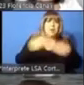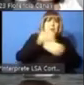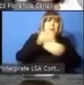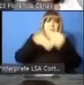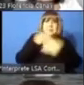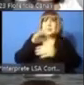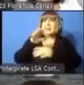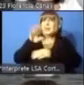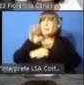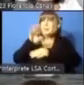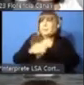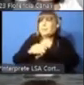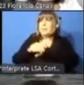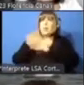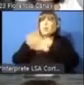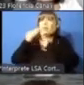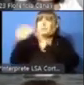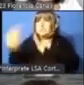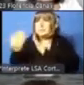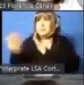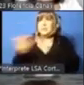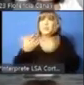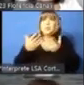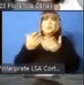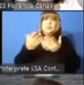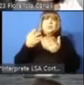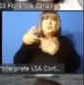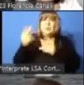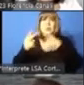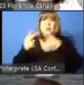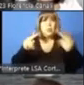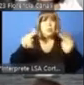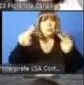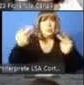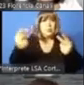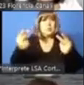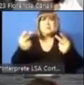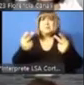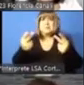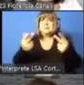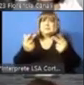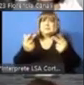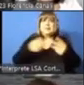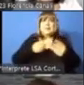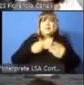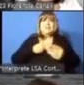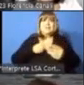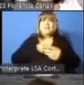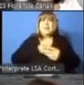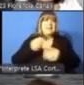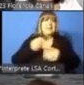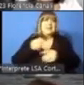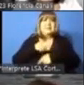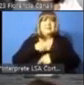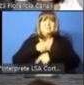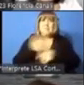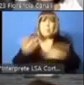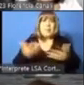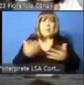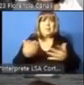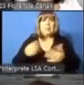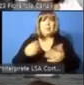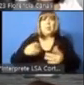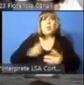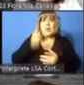amigos, vecinos, y esta situación de este año en particular ameritaba más